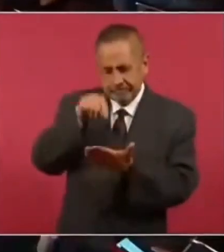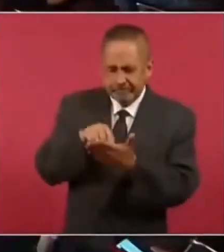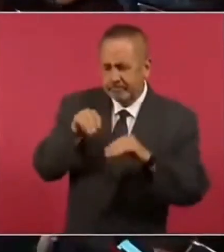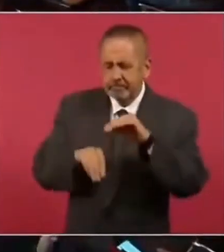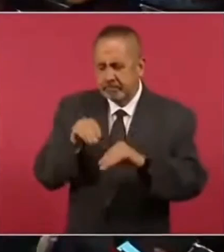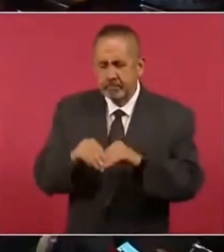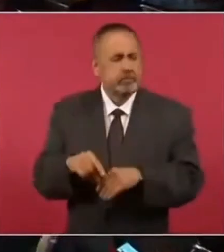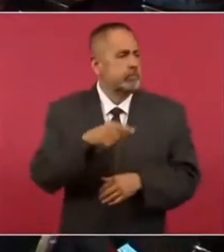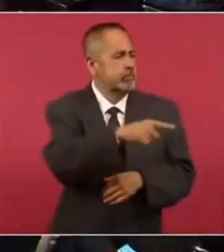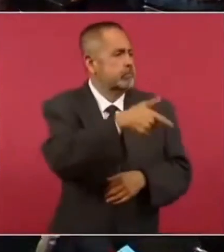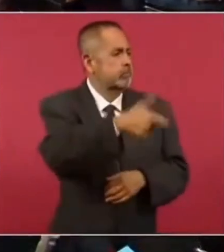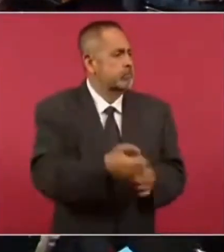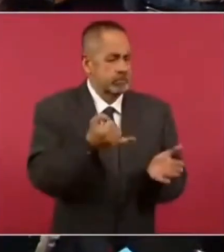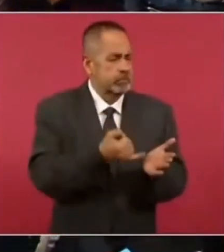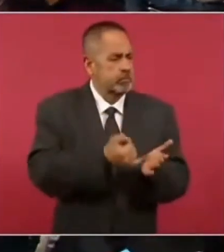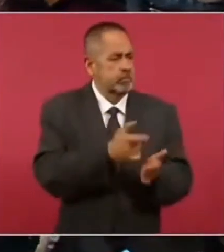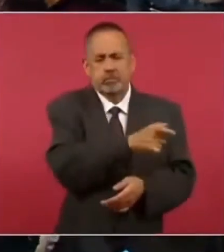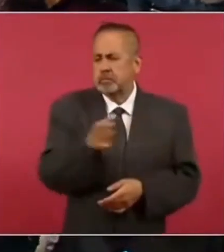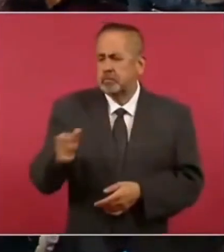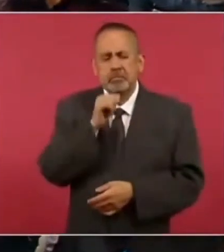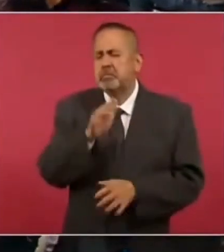quitó los impuestos